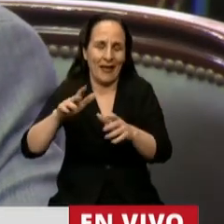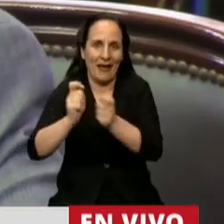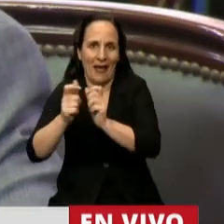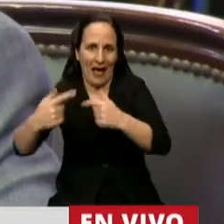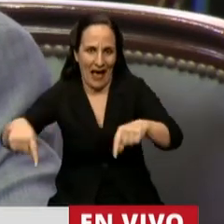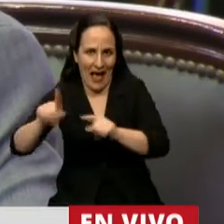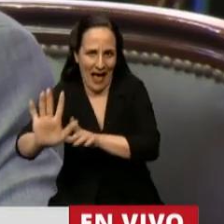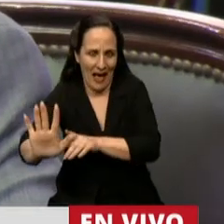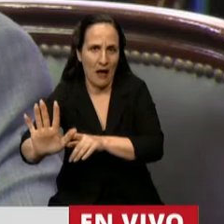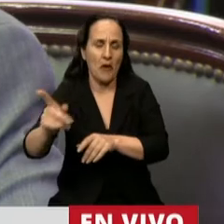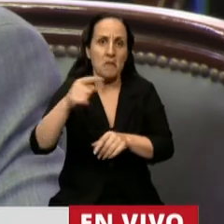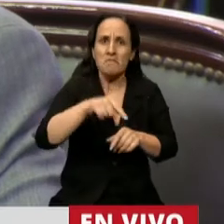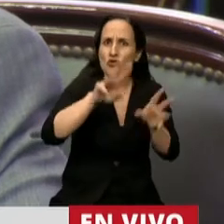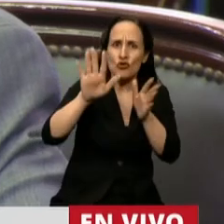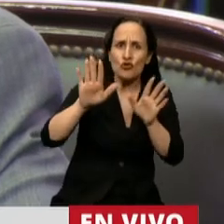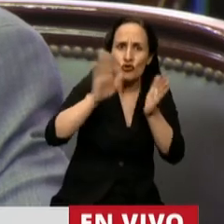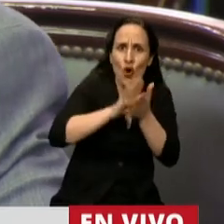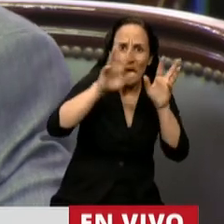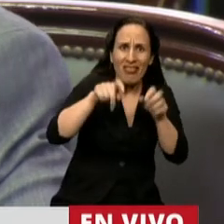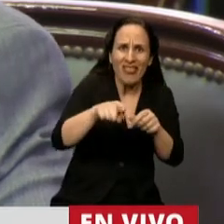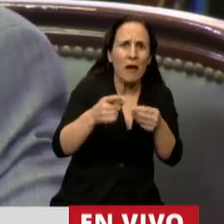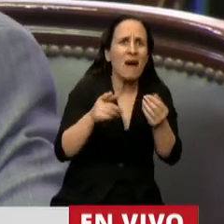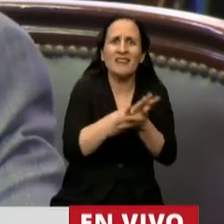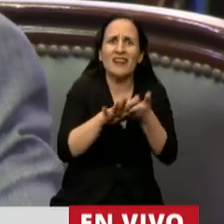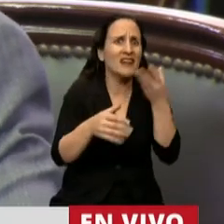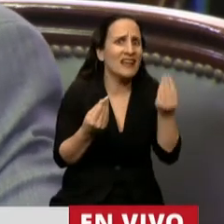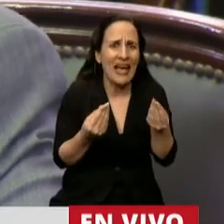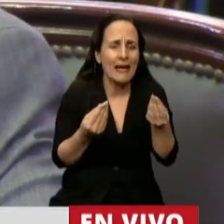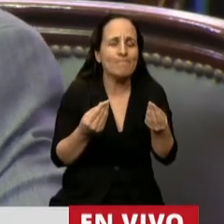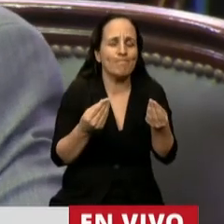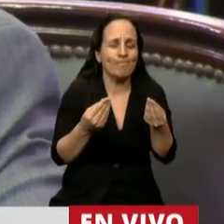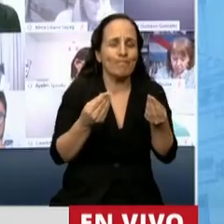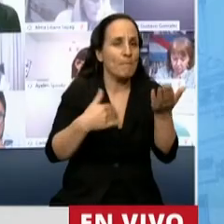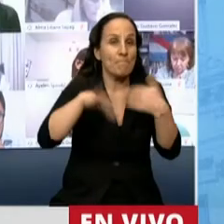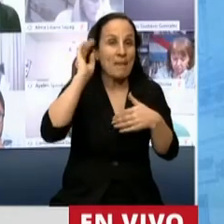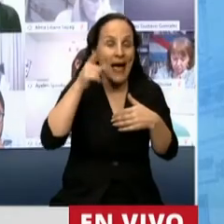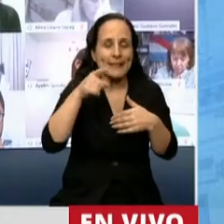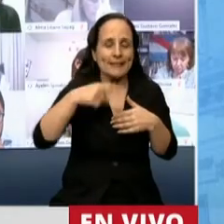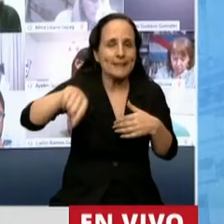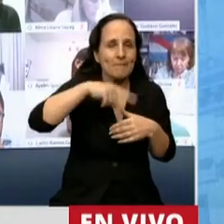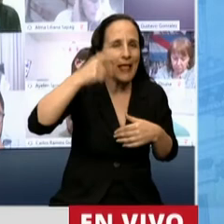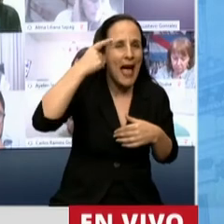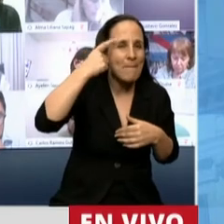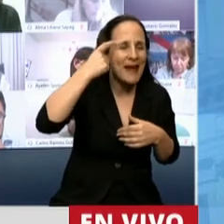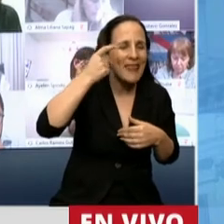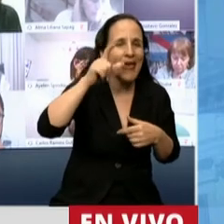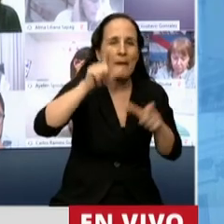hasta ahora en materia de tratamientos es poder saber y aprender a manejar mejor los